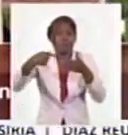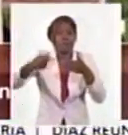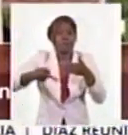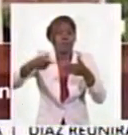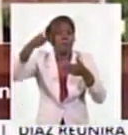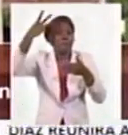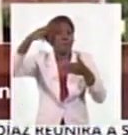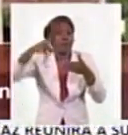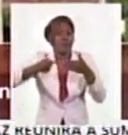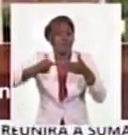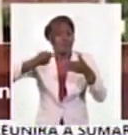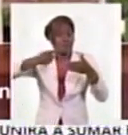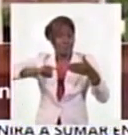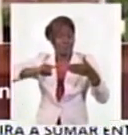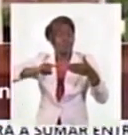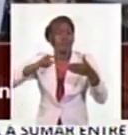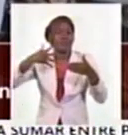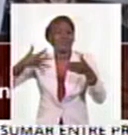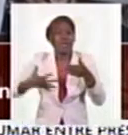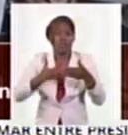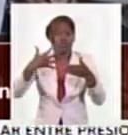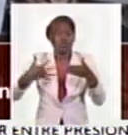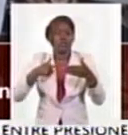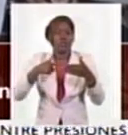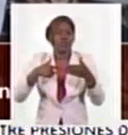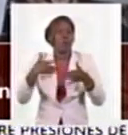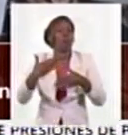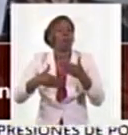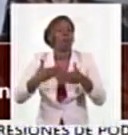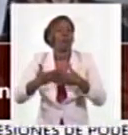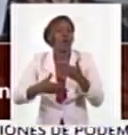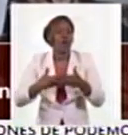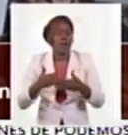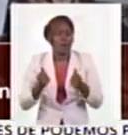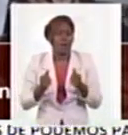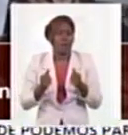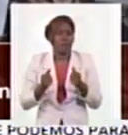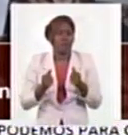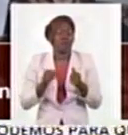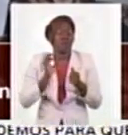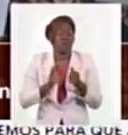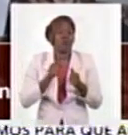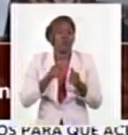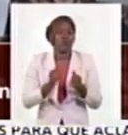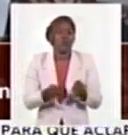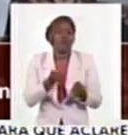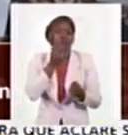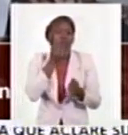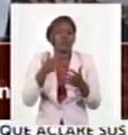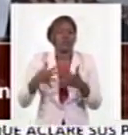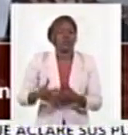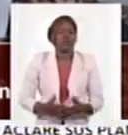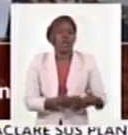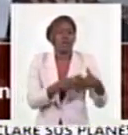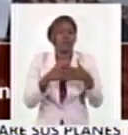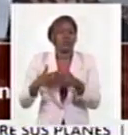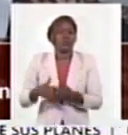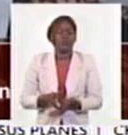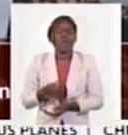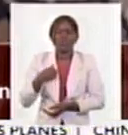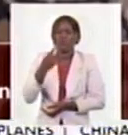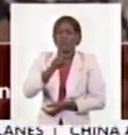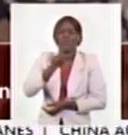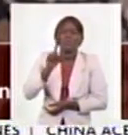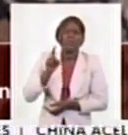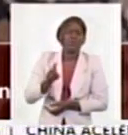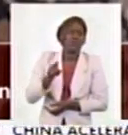con el de la seguridad fronteriza, que es un problema que obsesiona a los Estados Unidos. Ahora, Jorge, yo quería preguntarle, usted que lleva tanto tiempo